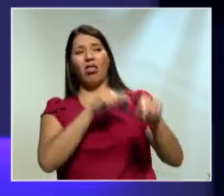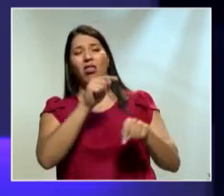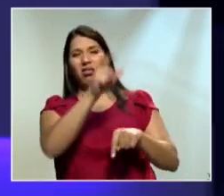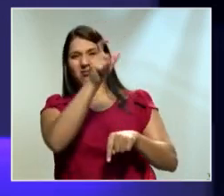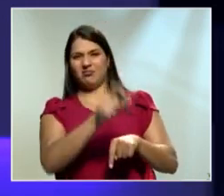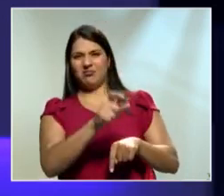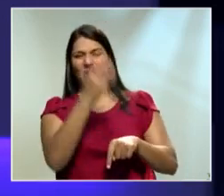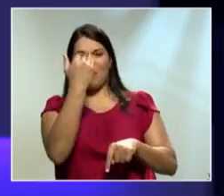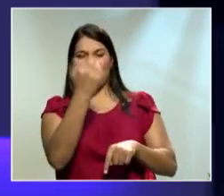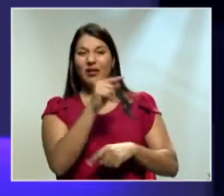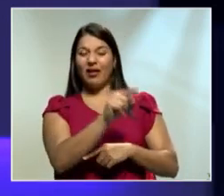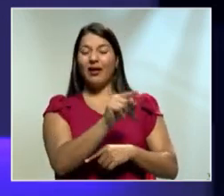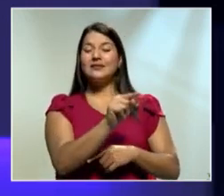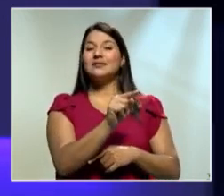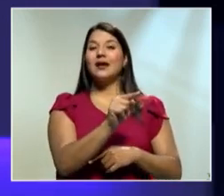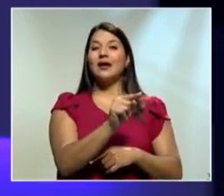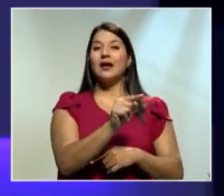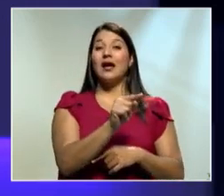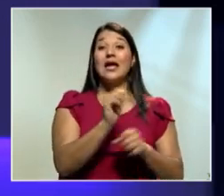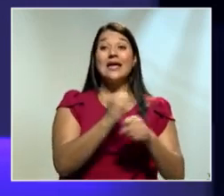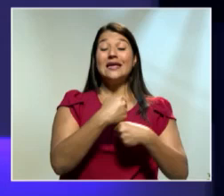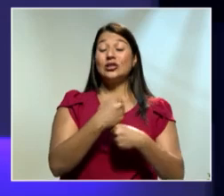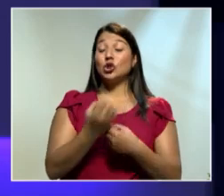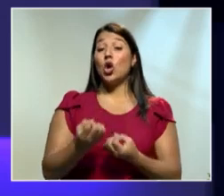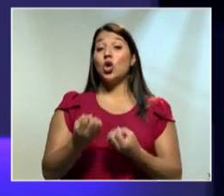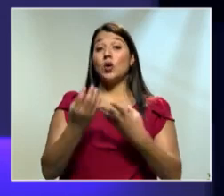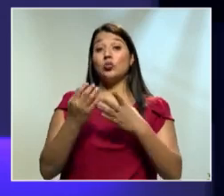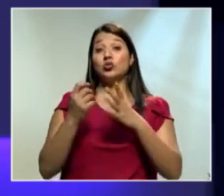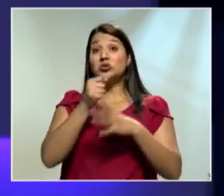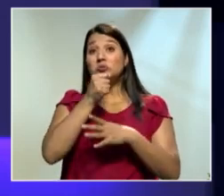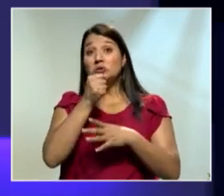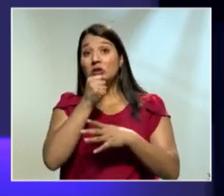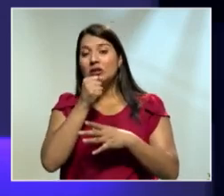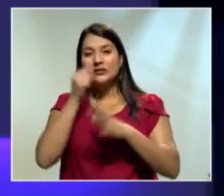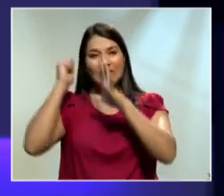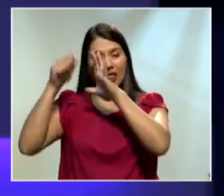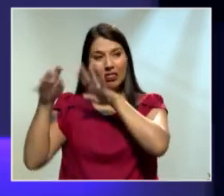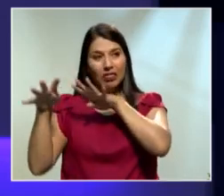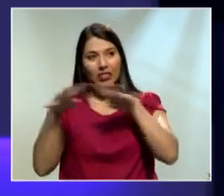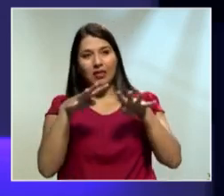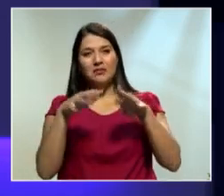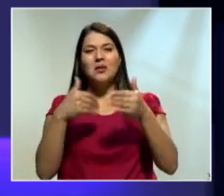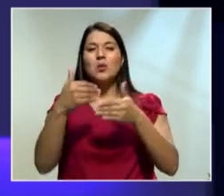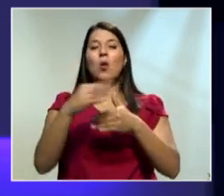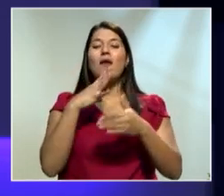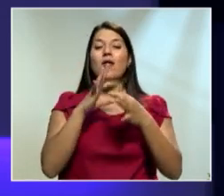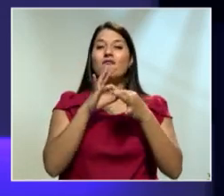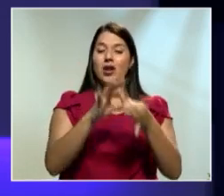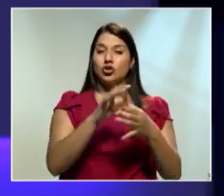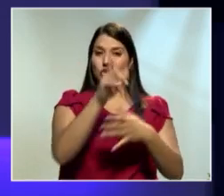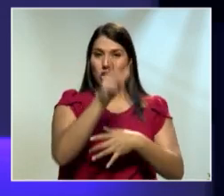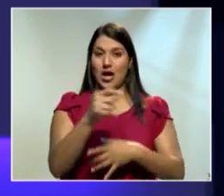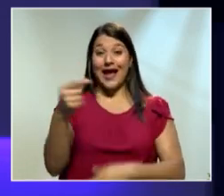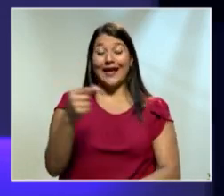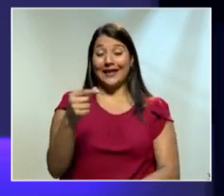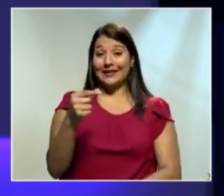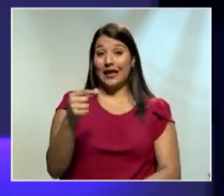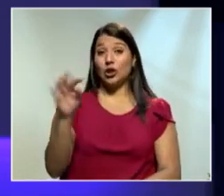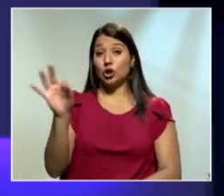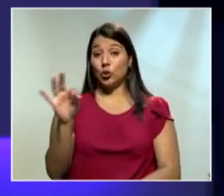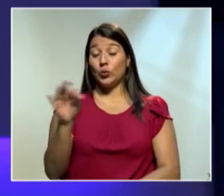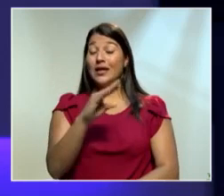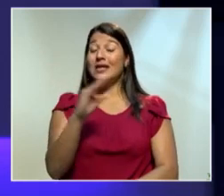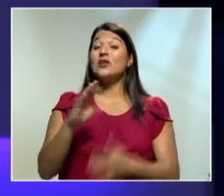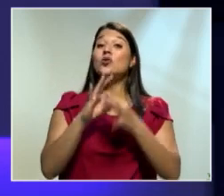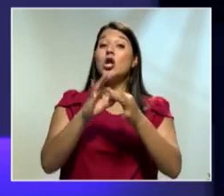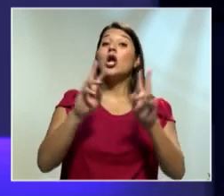haber acaparado medios o la mirada del mundo. Ahora conversamos sobre la figura de Greta y sobre el